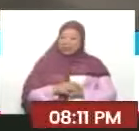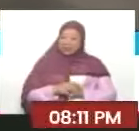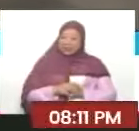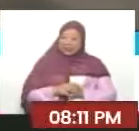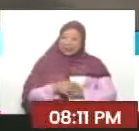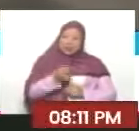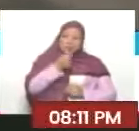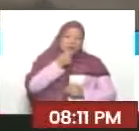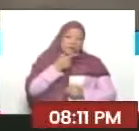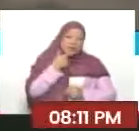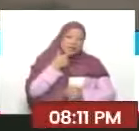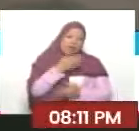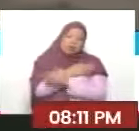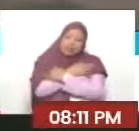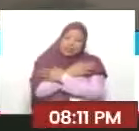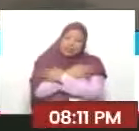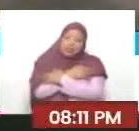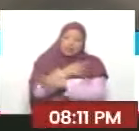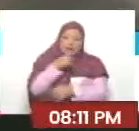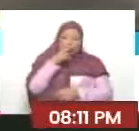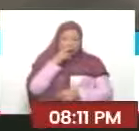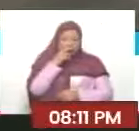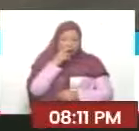Qué bueno, Maduro, me dijo.